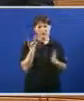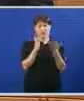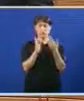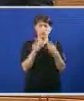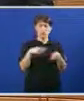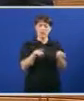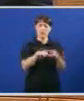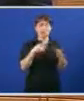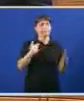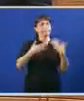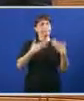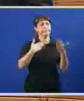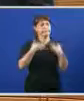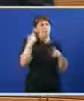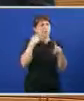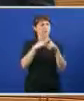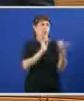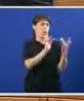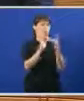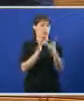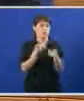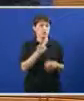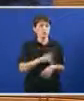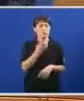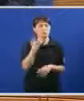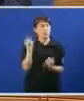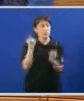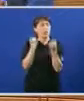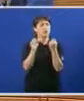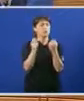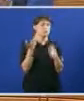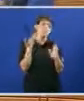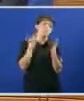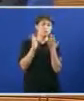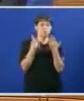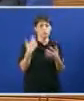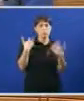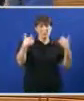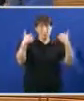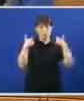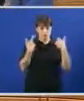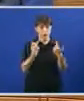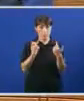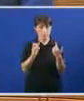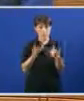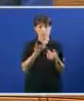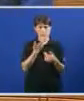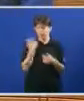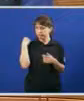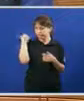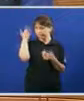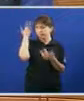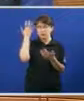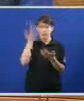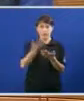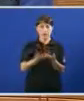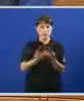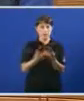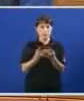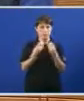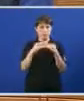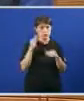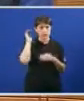topar oposiciones responsables que forman parte de la historia de la democracia española y